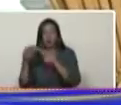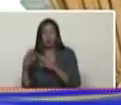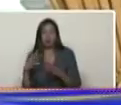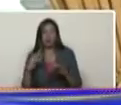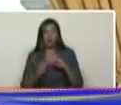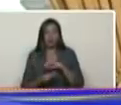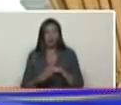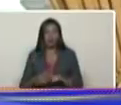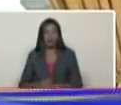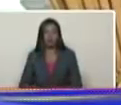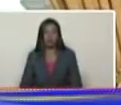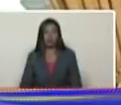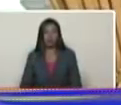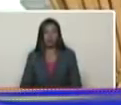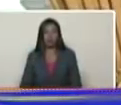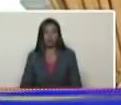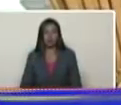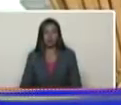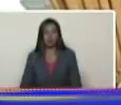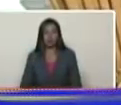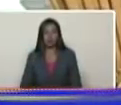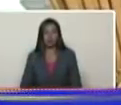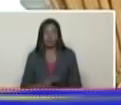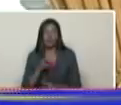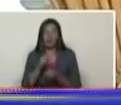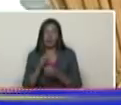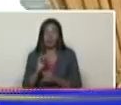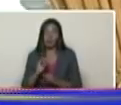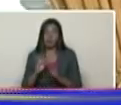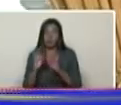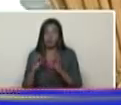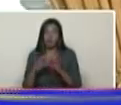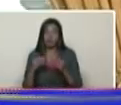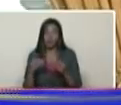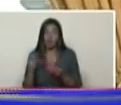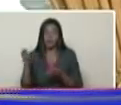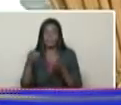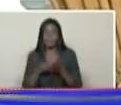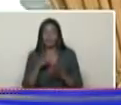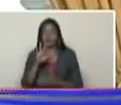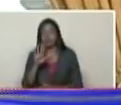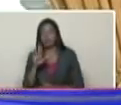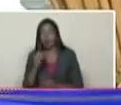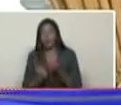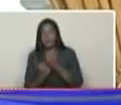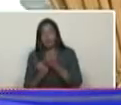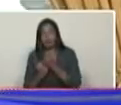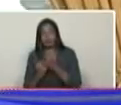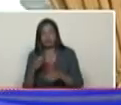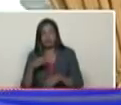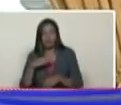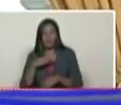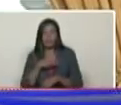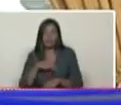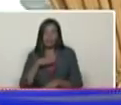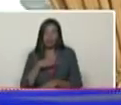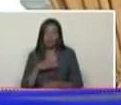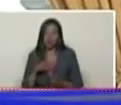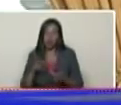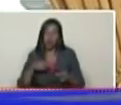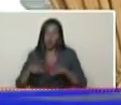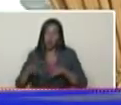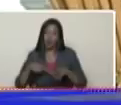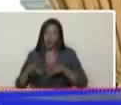popular. Entonces, bueno, atención, las 1005 bases de misiones como centros de